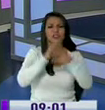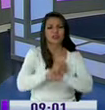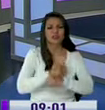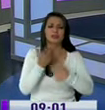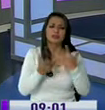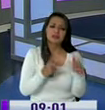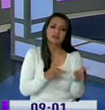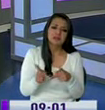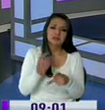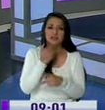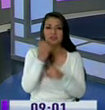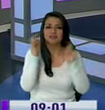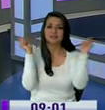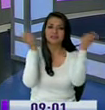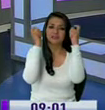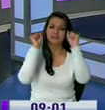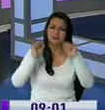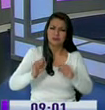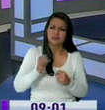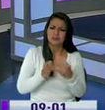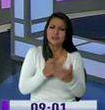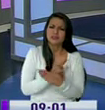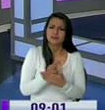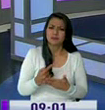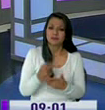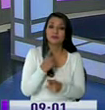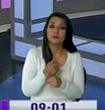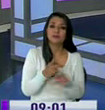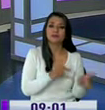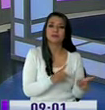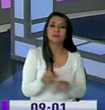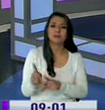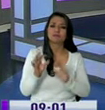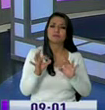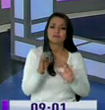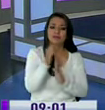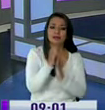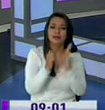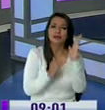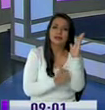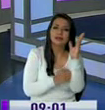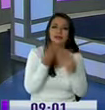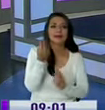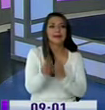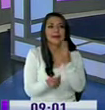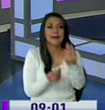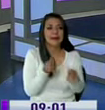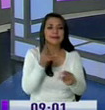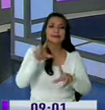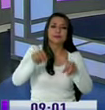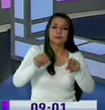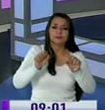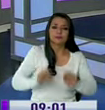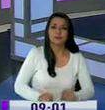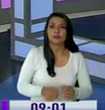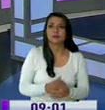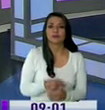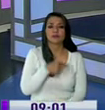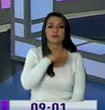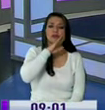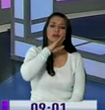plan nueve por medio así es ya viene el fin de semana así que uno ya tiene planeadito en la agenda qué va a hacer qué no va a hacer qué va a hacer el fin de semana dormir